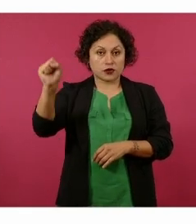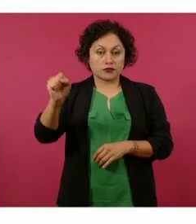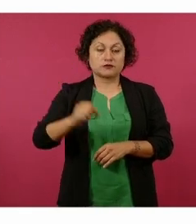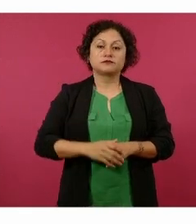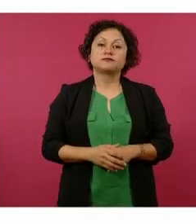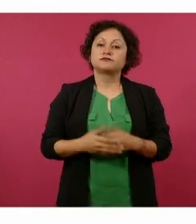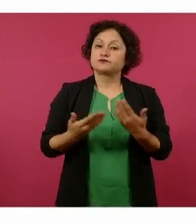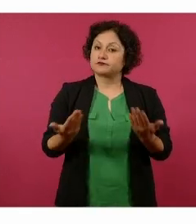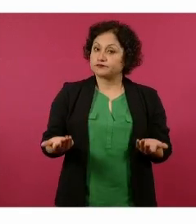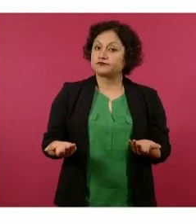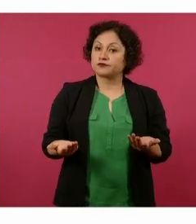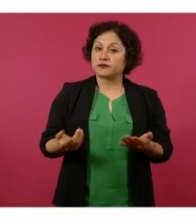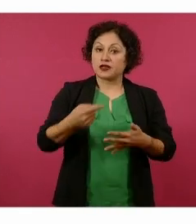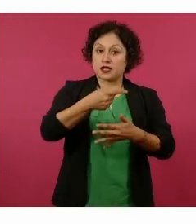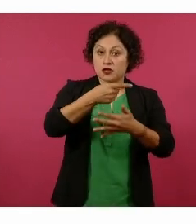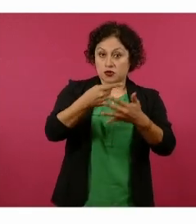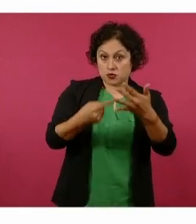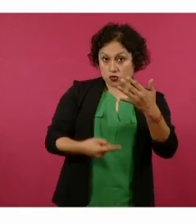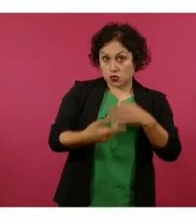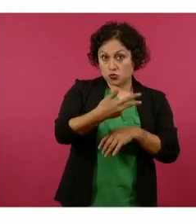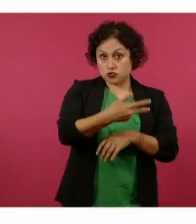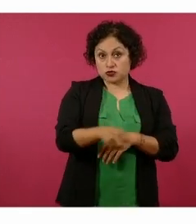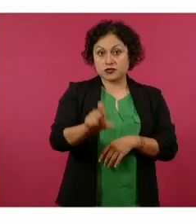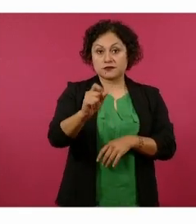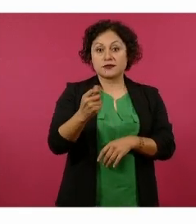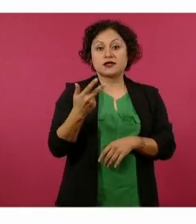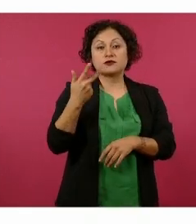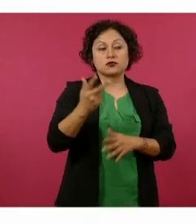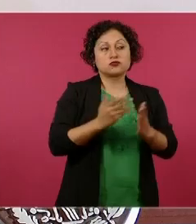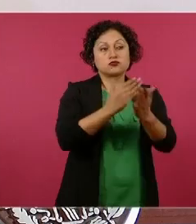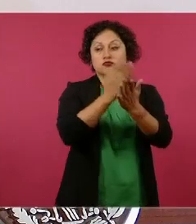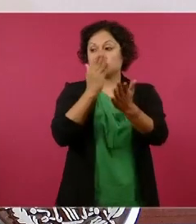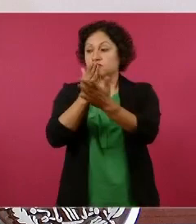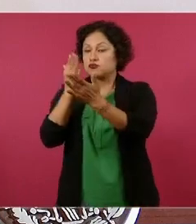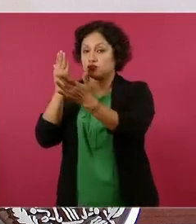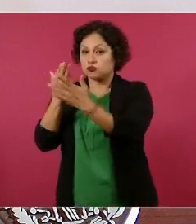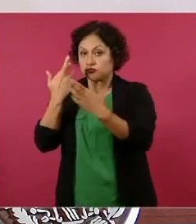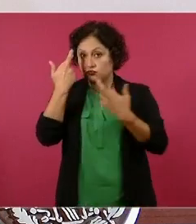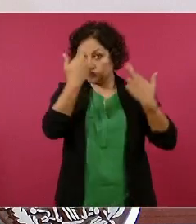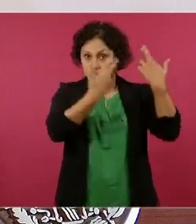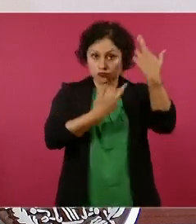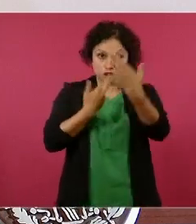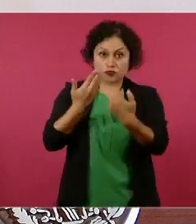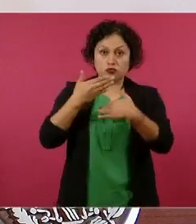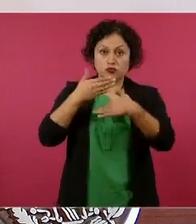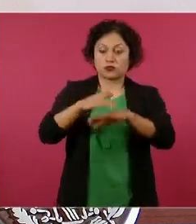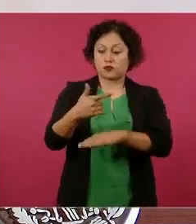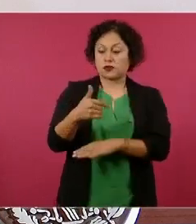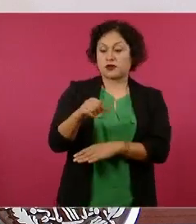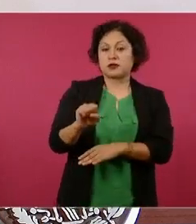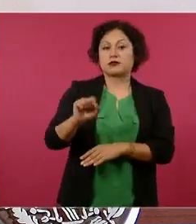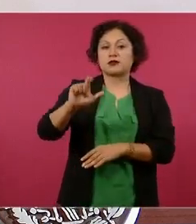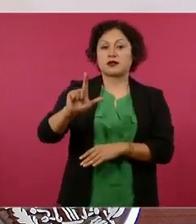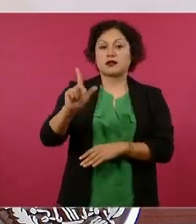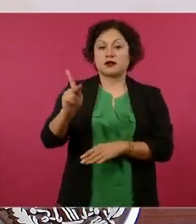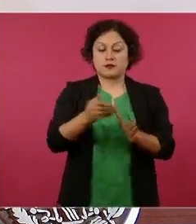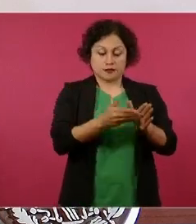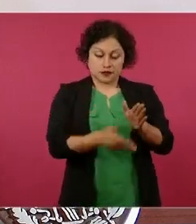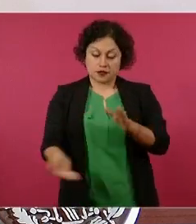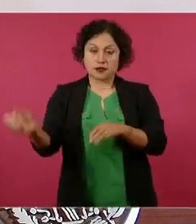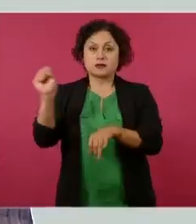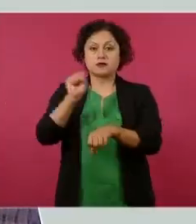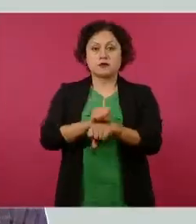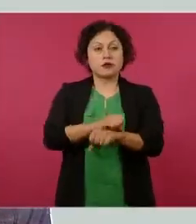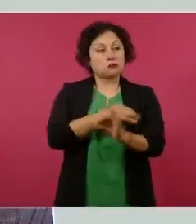comentaba, de las 828 verificaciones y visitas que realizamos en el tema del gas LP, fue una semana una vez más limpia, no